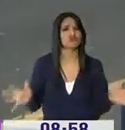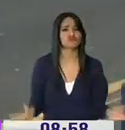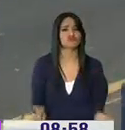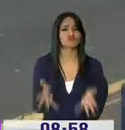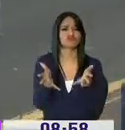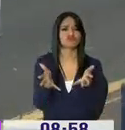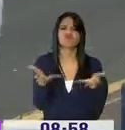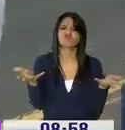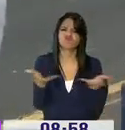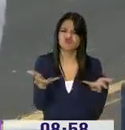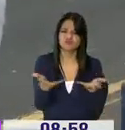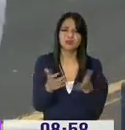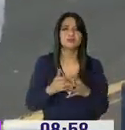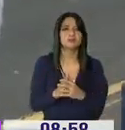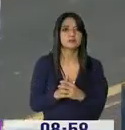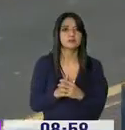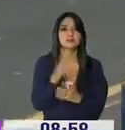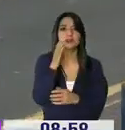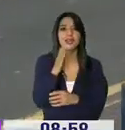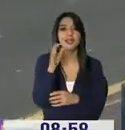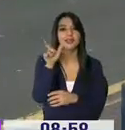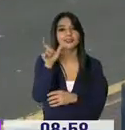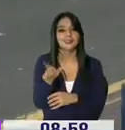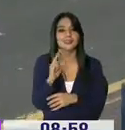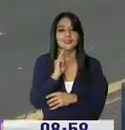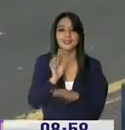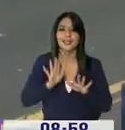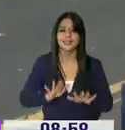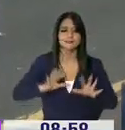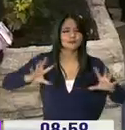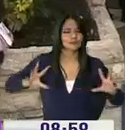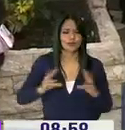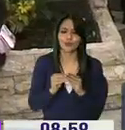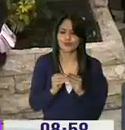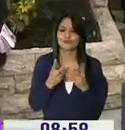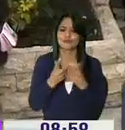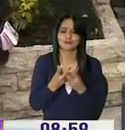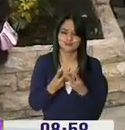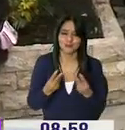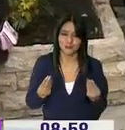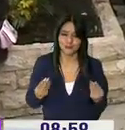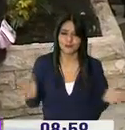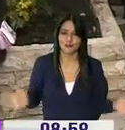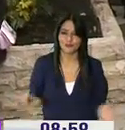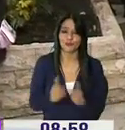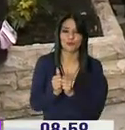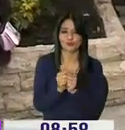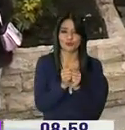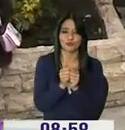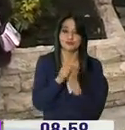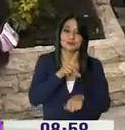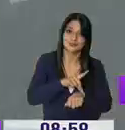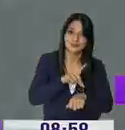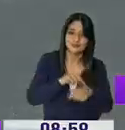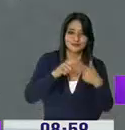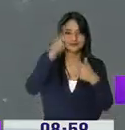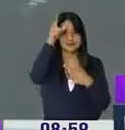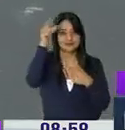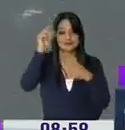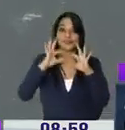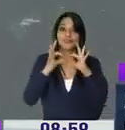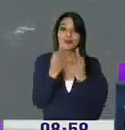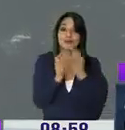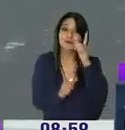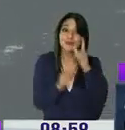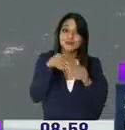como mencionan nuestros cantantes, que de esta salimos todos. Médicos, personal hospitalario e incluso familiares de los pacientes